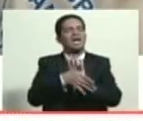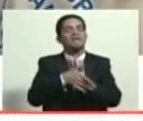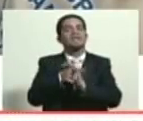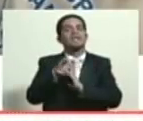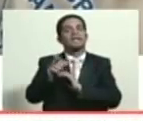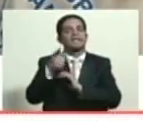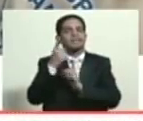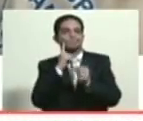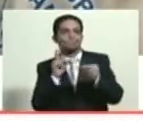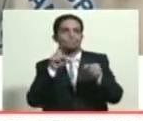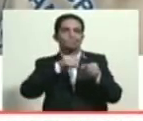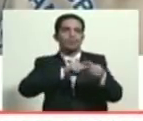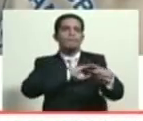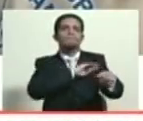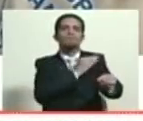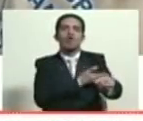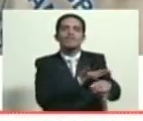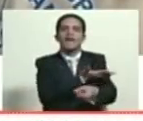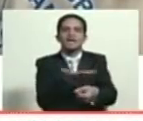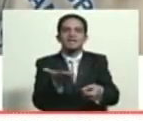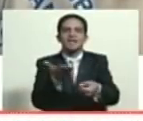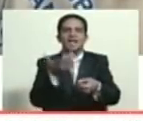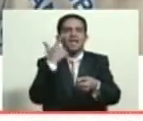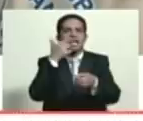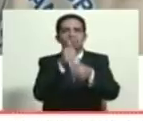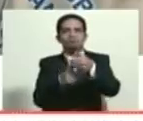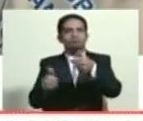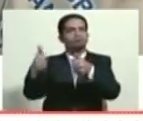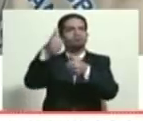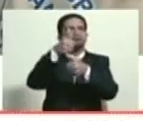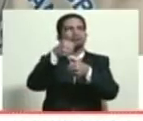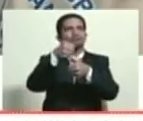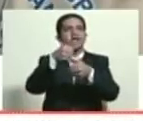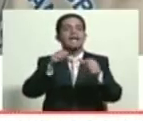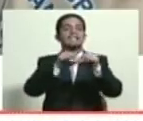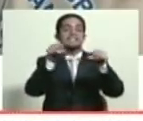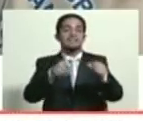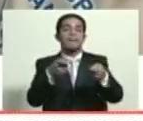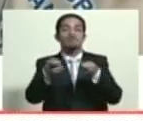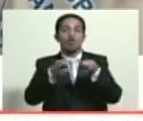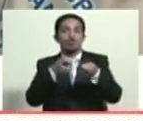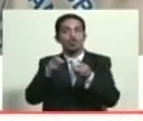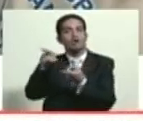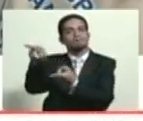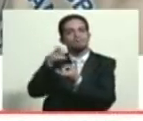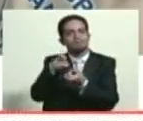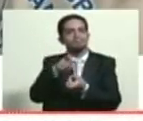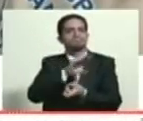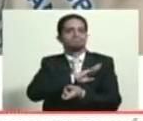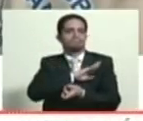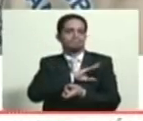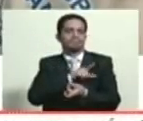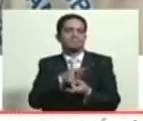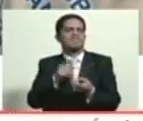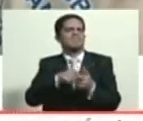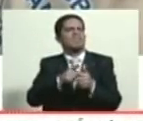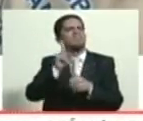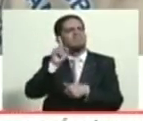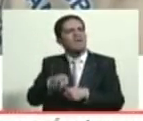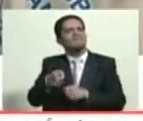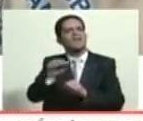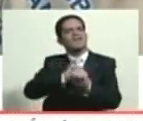del Poder Ciudadano, rector del Sistema Nacional de Control Fiscal, que le corresponde prevenir,